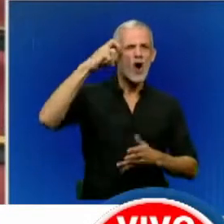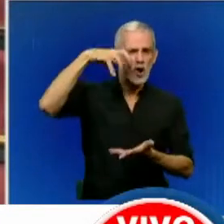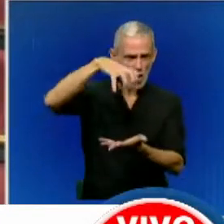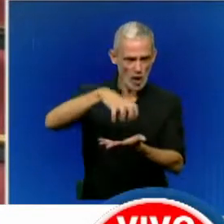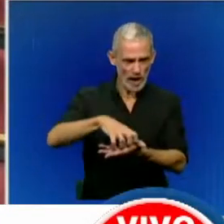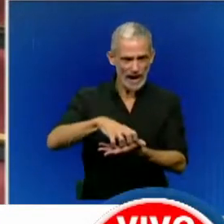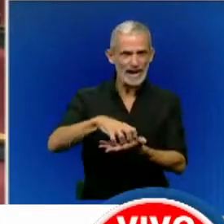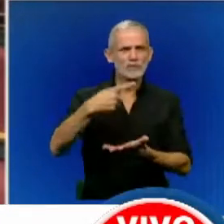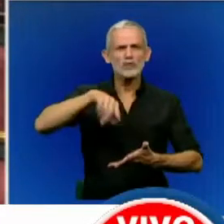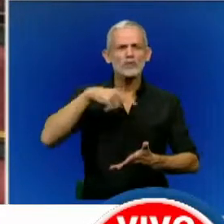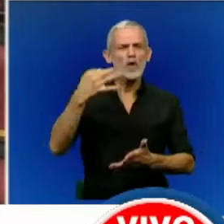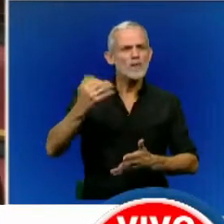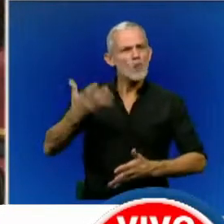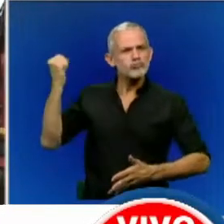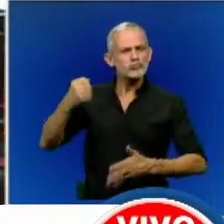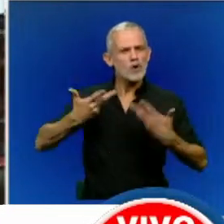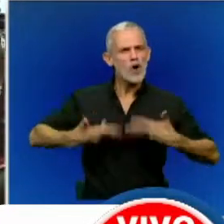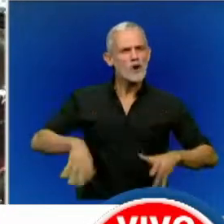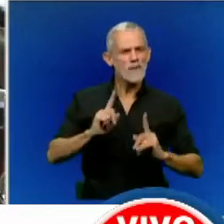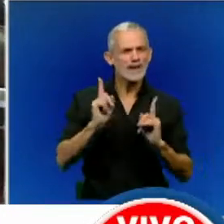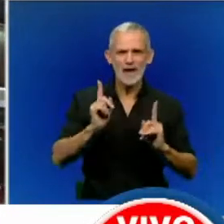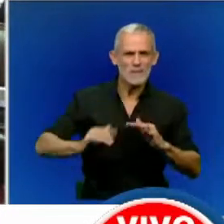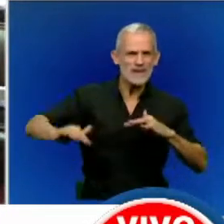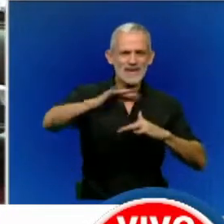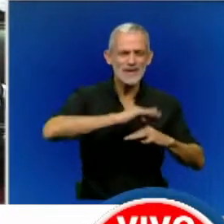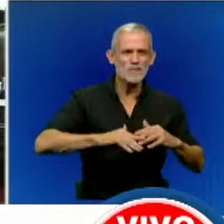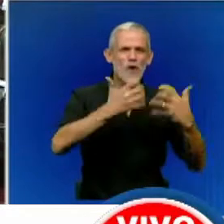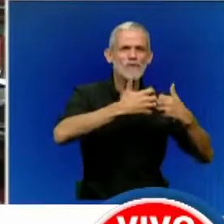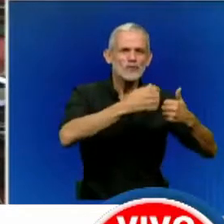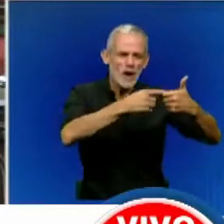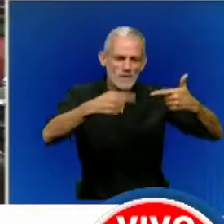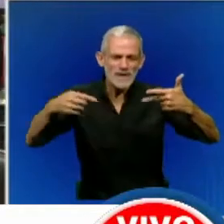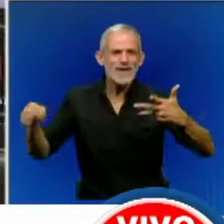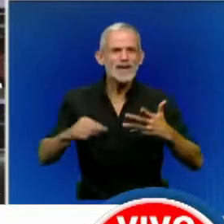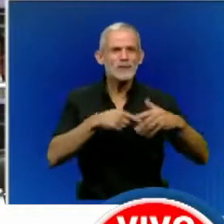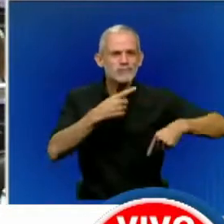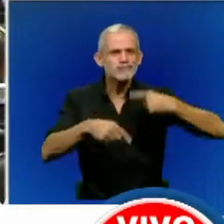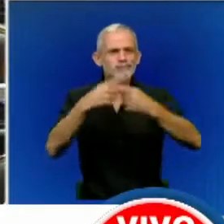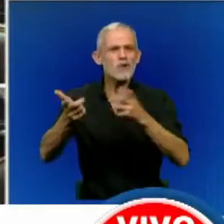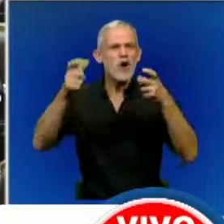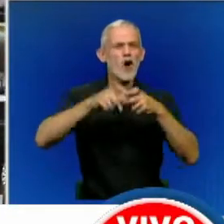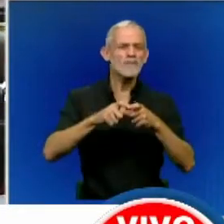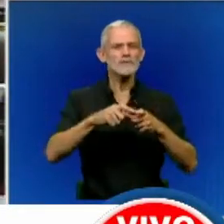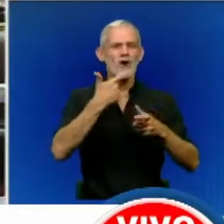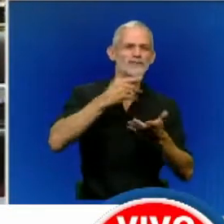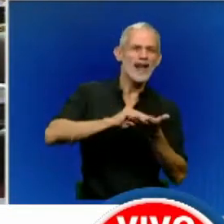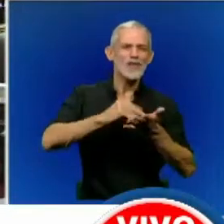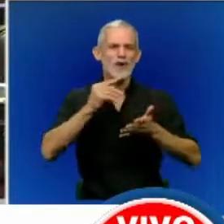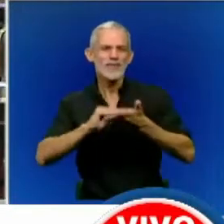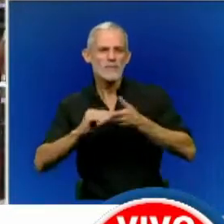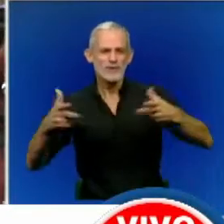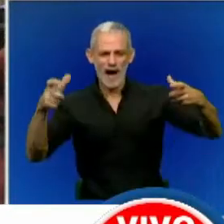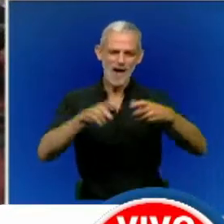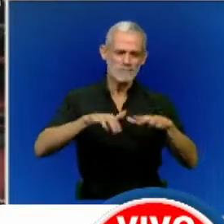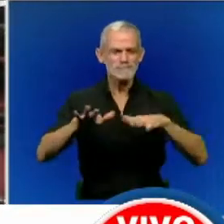Congreso. Debemos recuperar esa normalidad, debemos recuperar un funcionamiento más fluido y continuo de la Comisión Bicameral, que tiene por